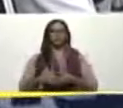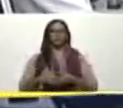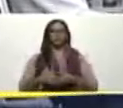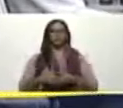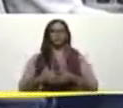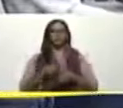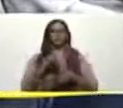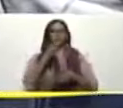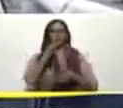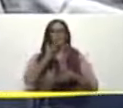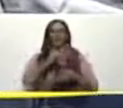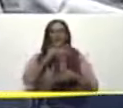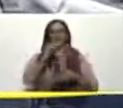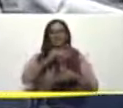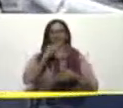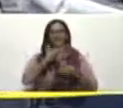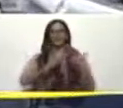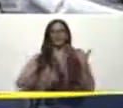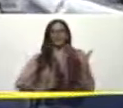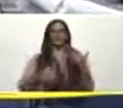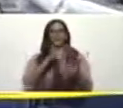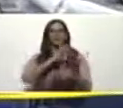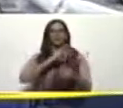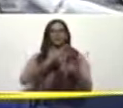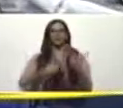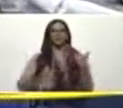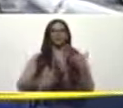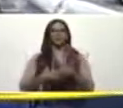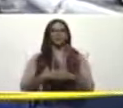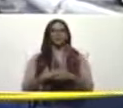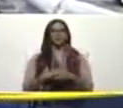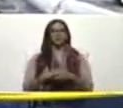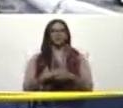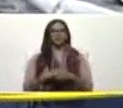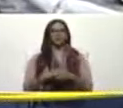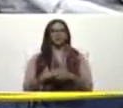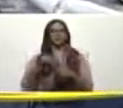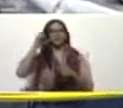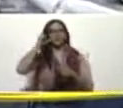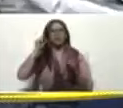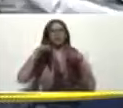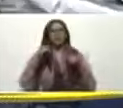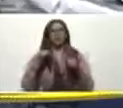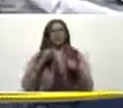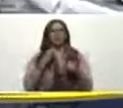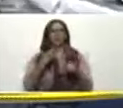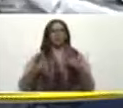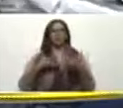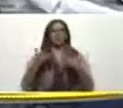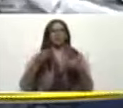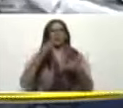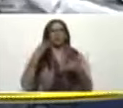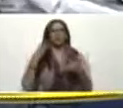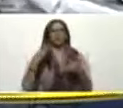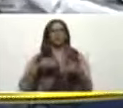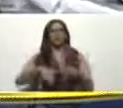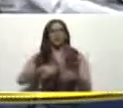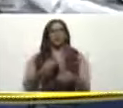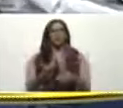Aló, buenas tardes, presidente, señor presidente. El día de hoy, pues bueno, sentimos muy orgullosos de